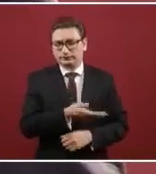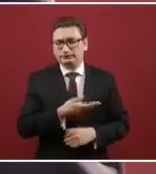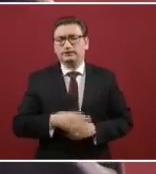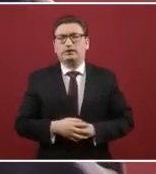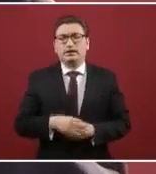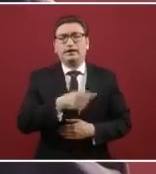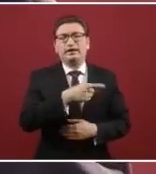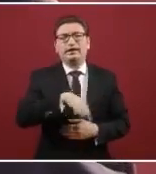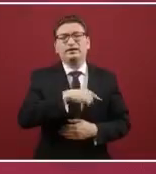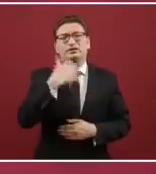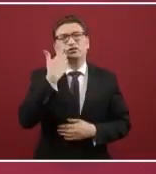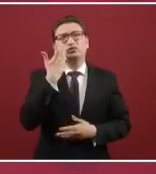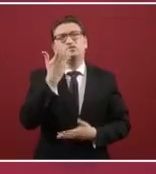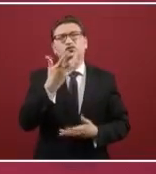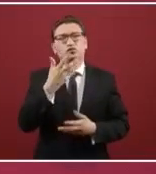se buscó